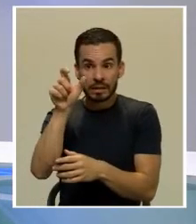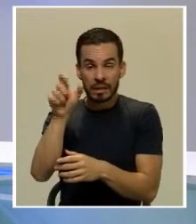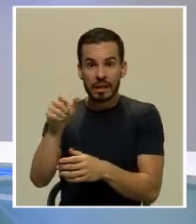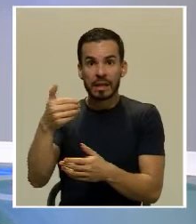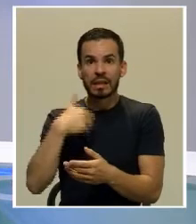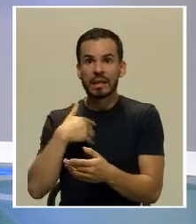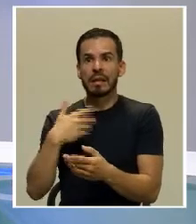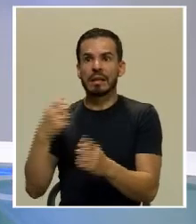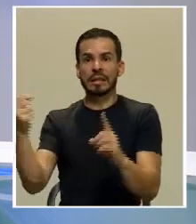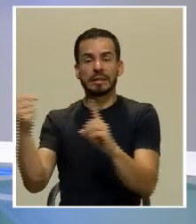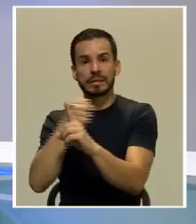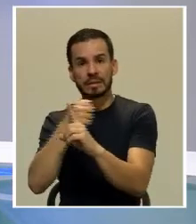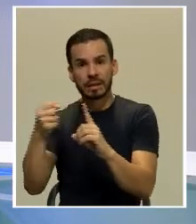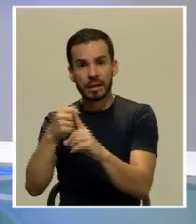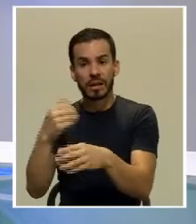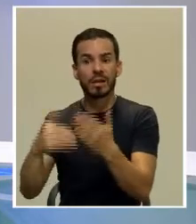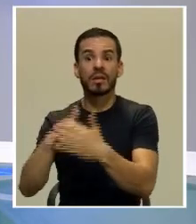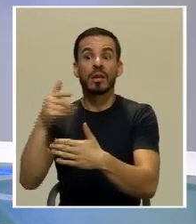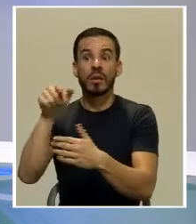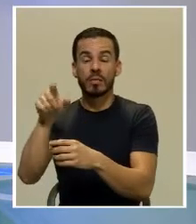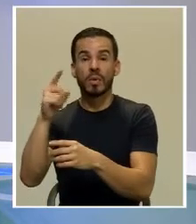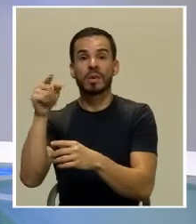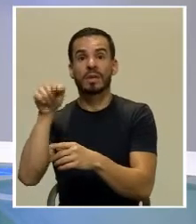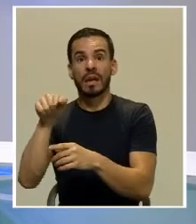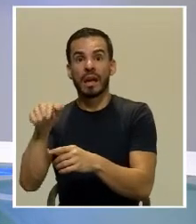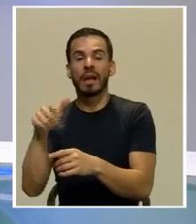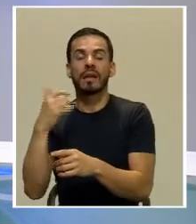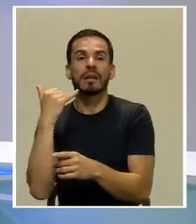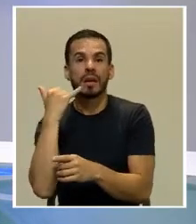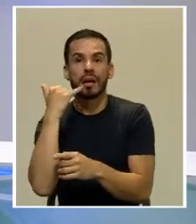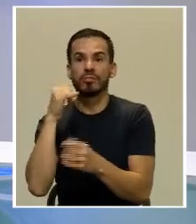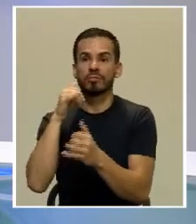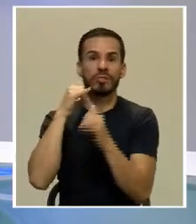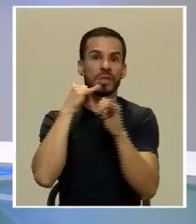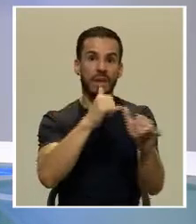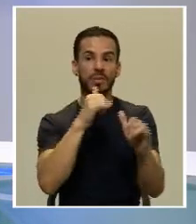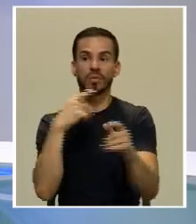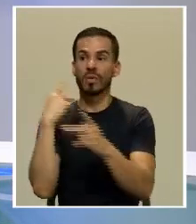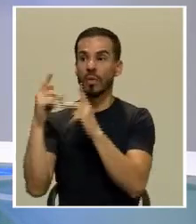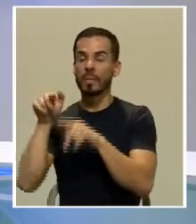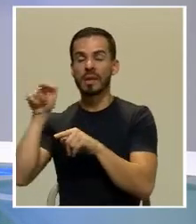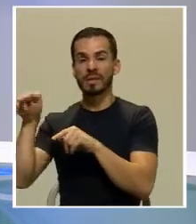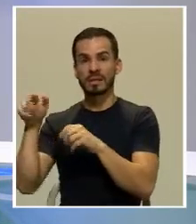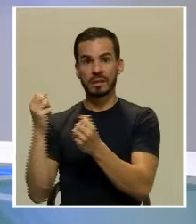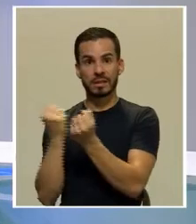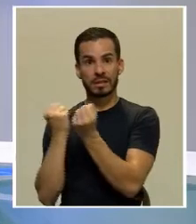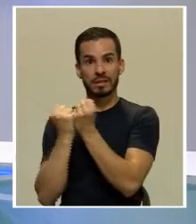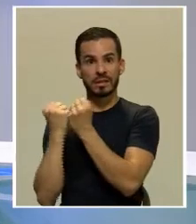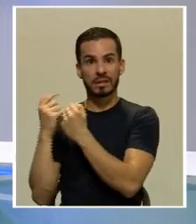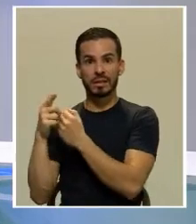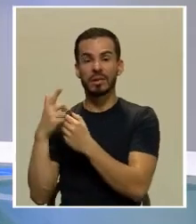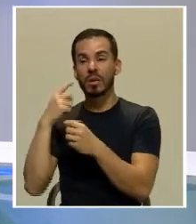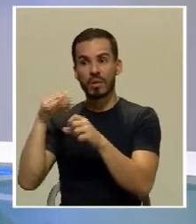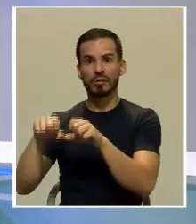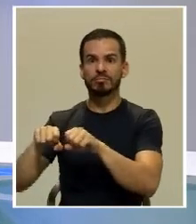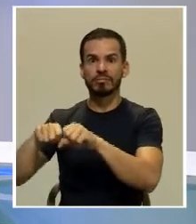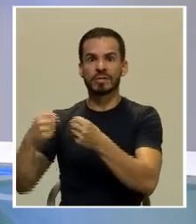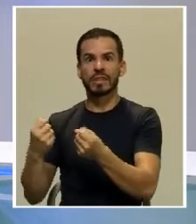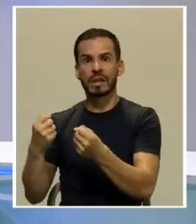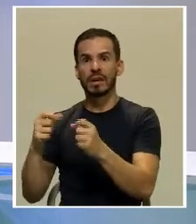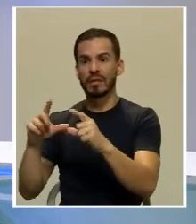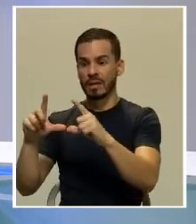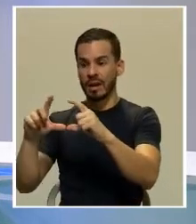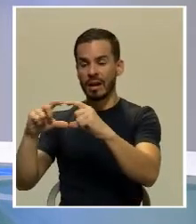mujer recibió una golpiza luego de que denunció a sus vecinos de una cuartería de romper